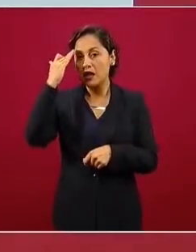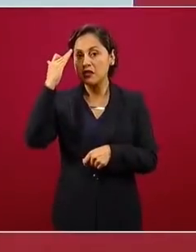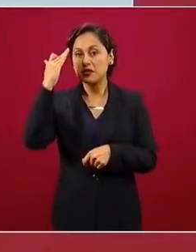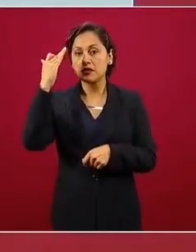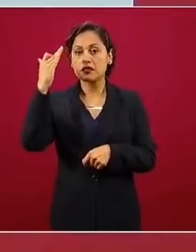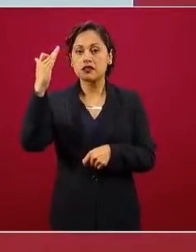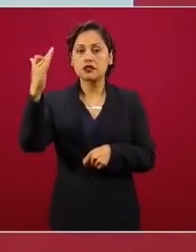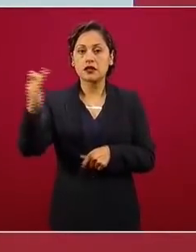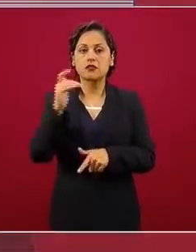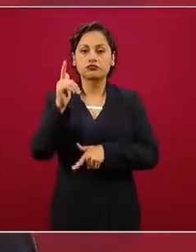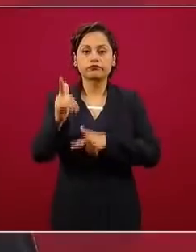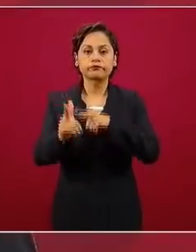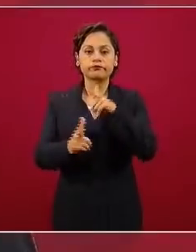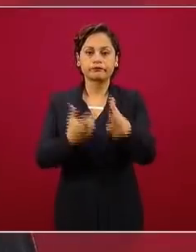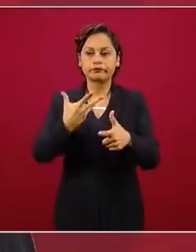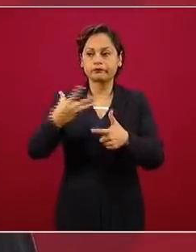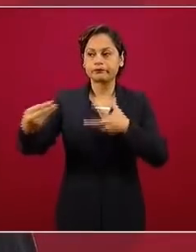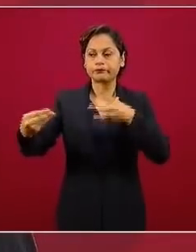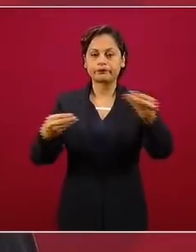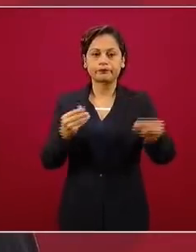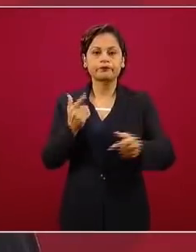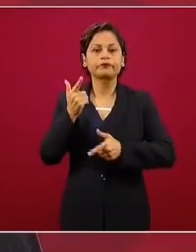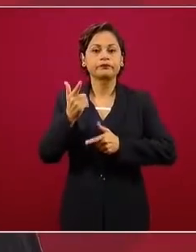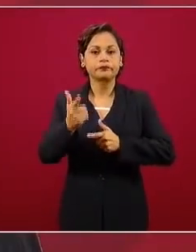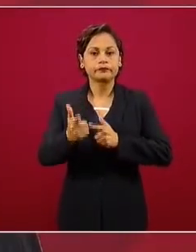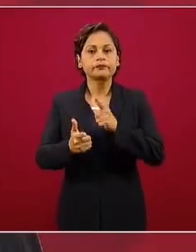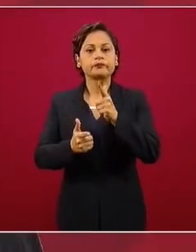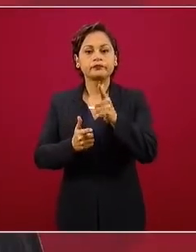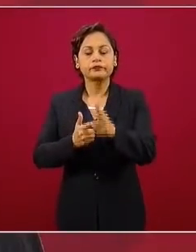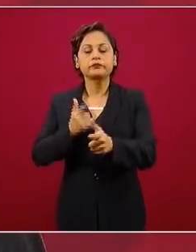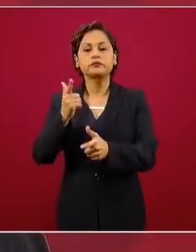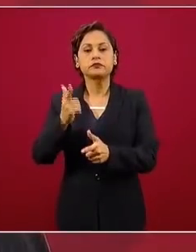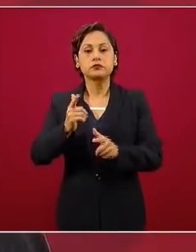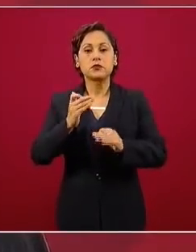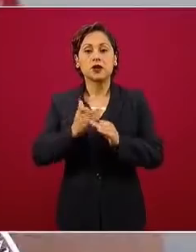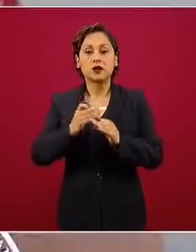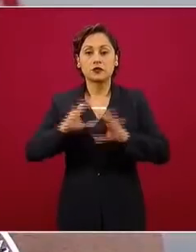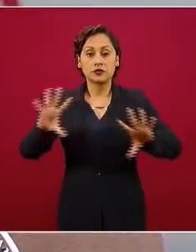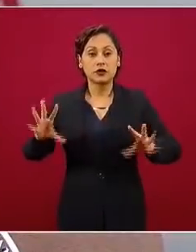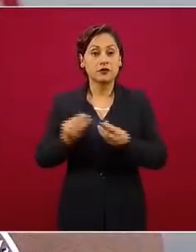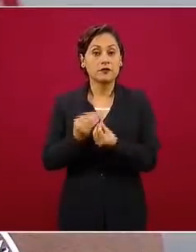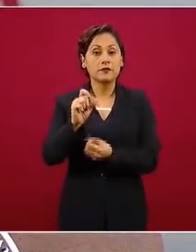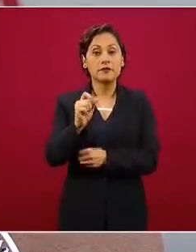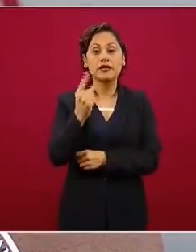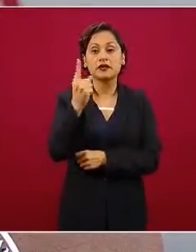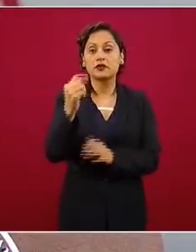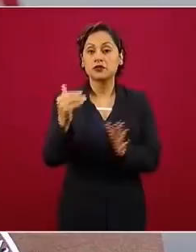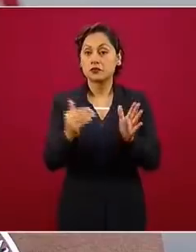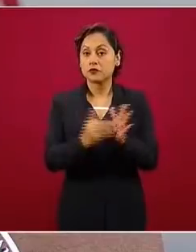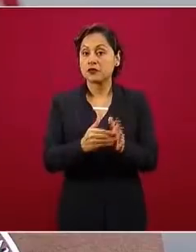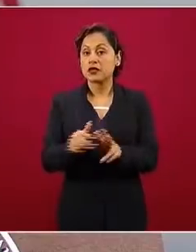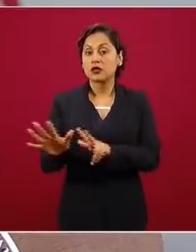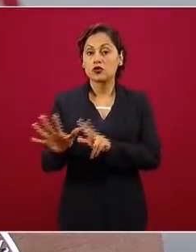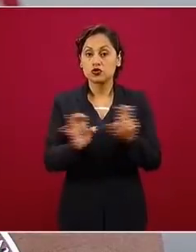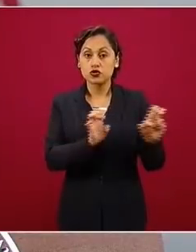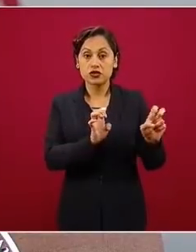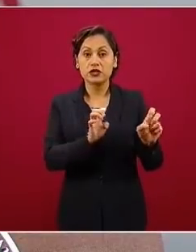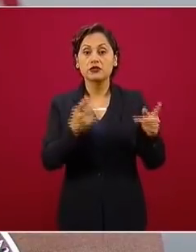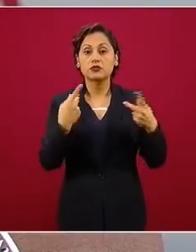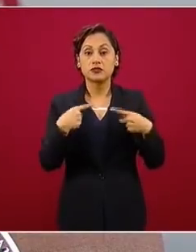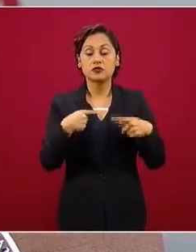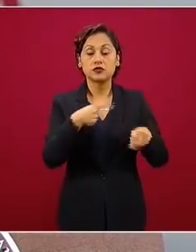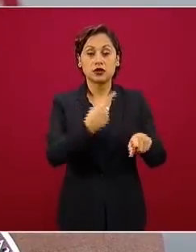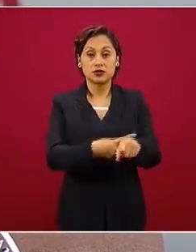hemos completado la identificación de hasta 21,800 casos, que noten ustedes que la curva